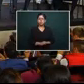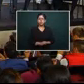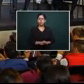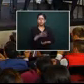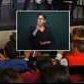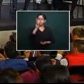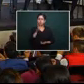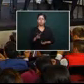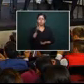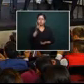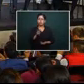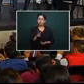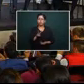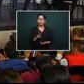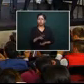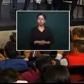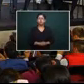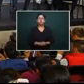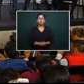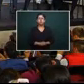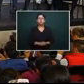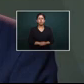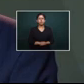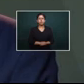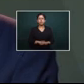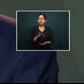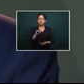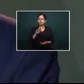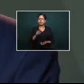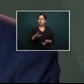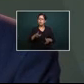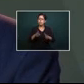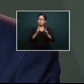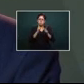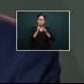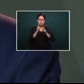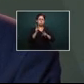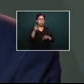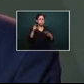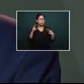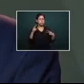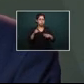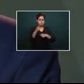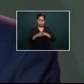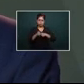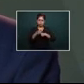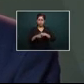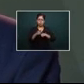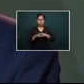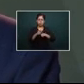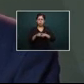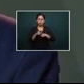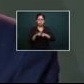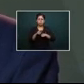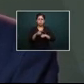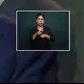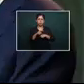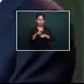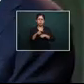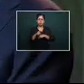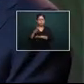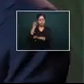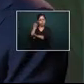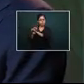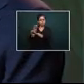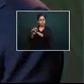afecta mucho, en este caso, a los estadounidenses